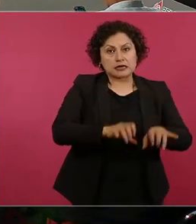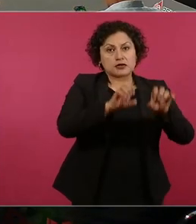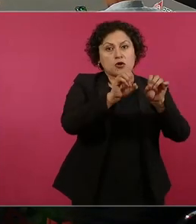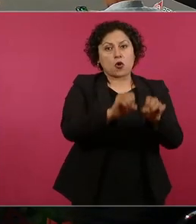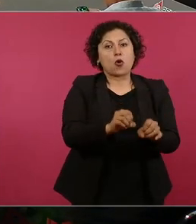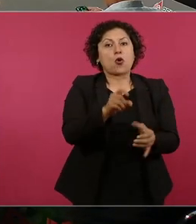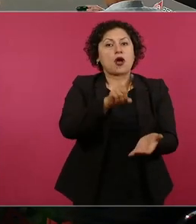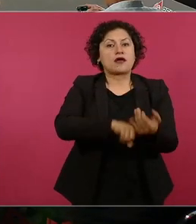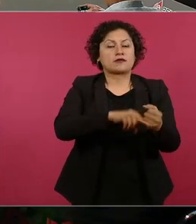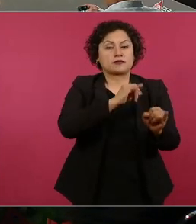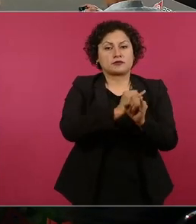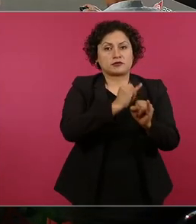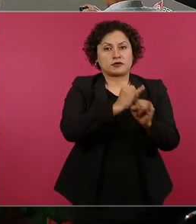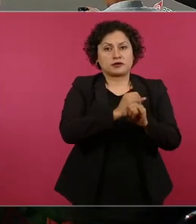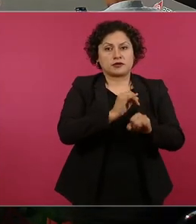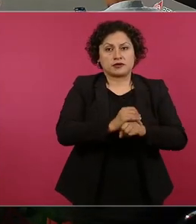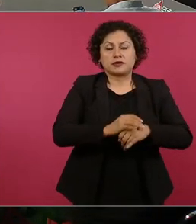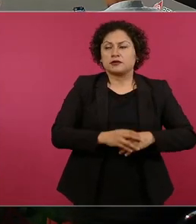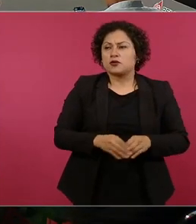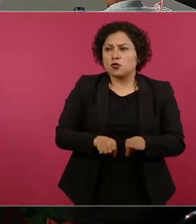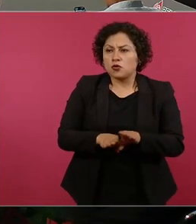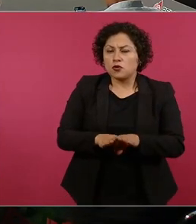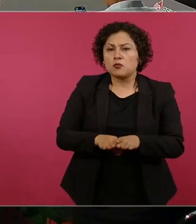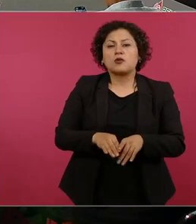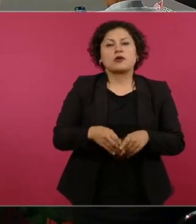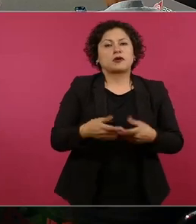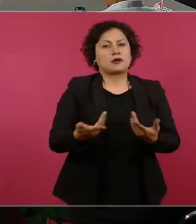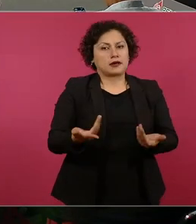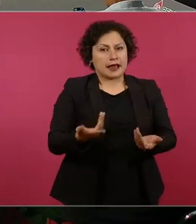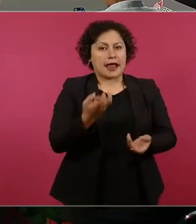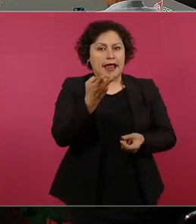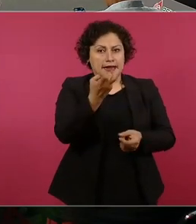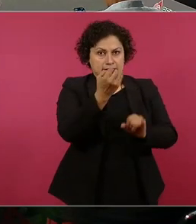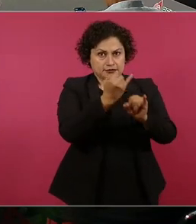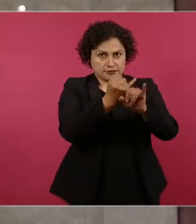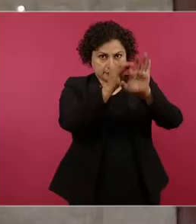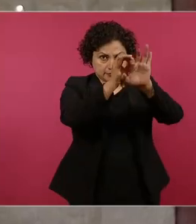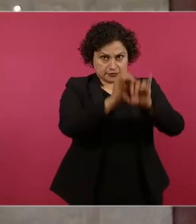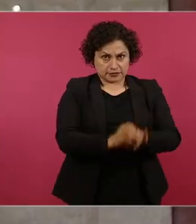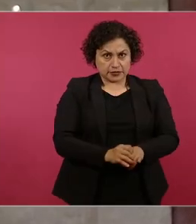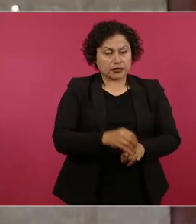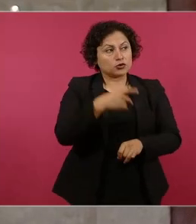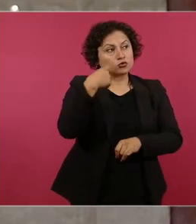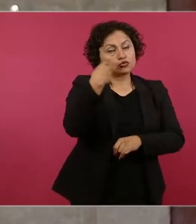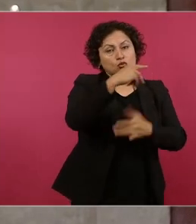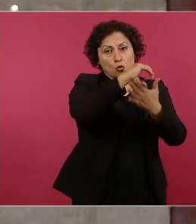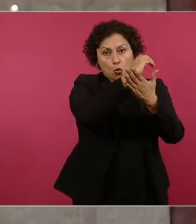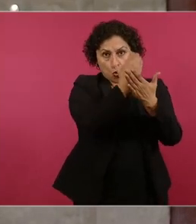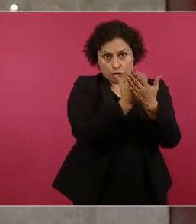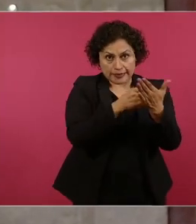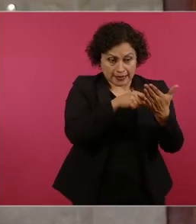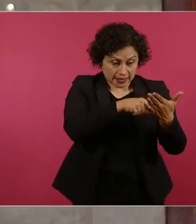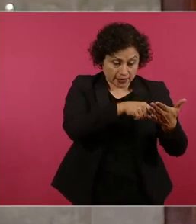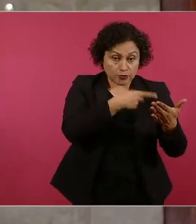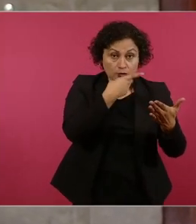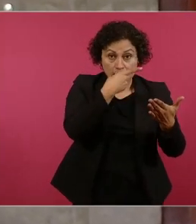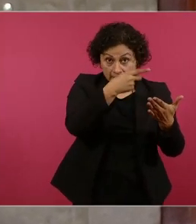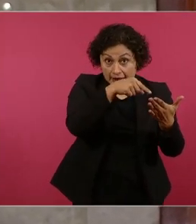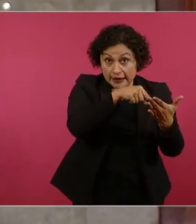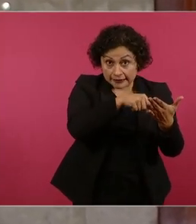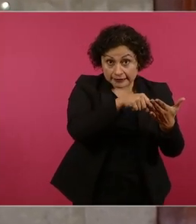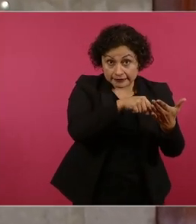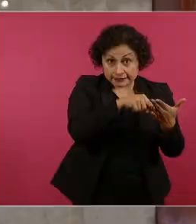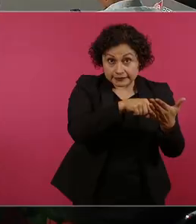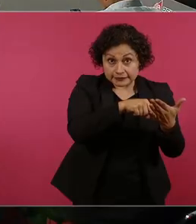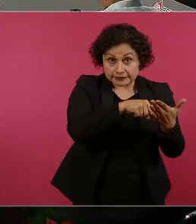electrónico porque que si está incluido en el contrato ese tipo de trabajo o